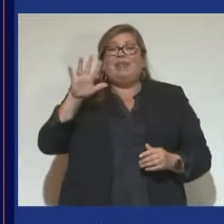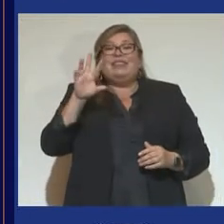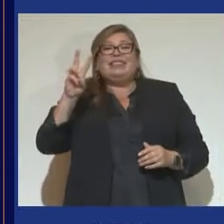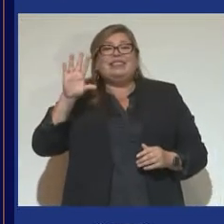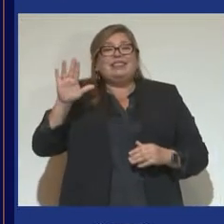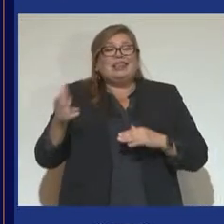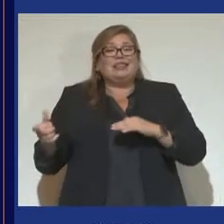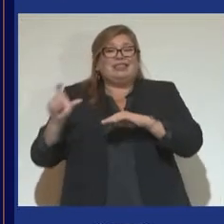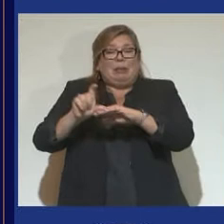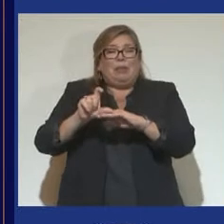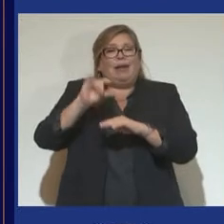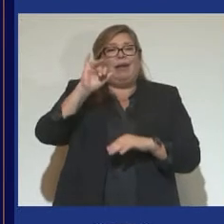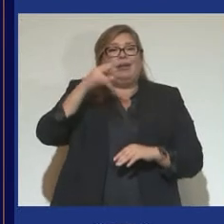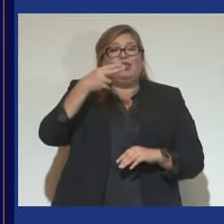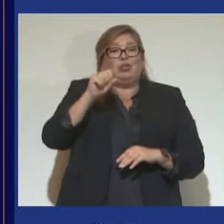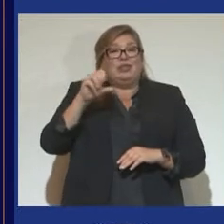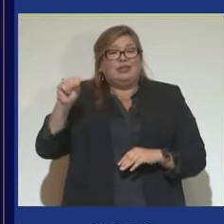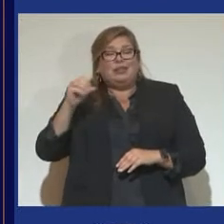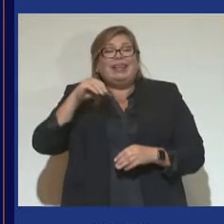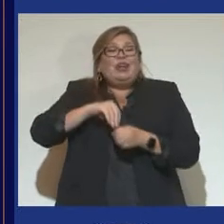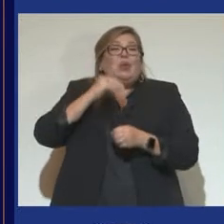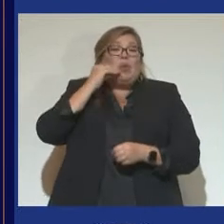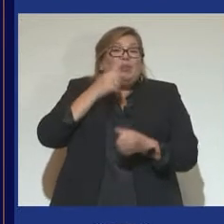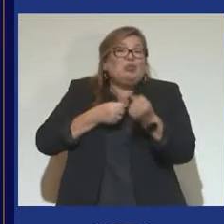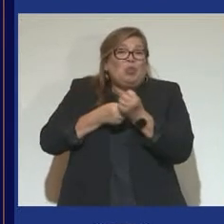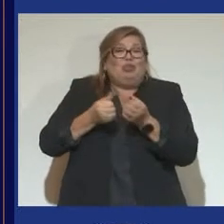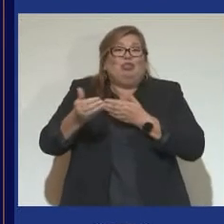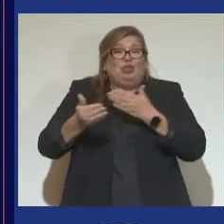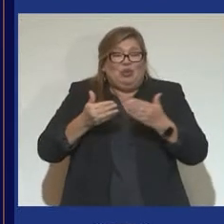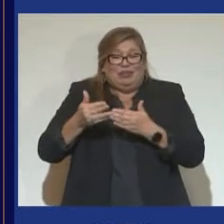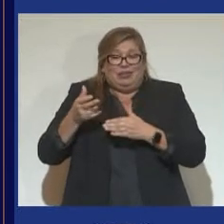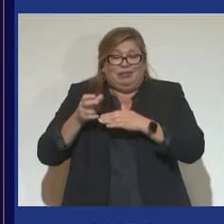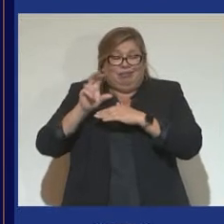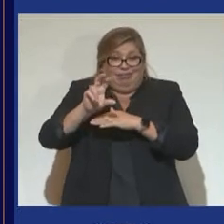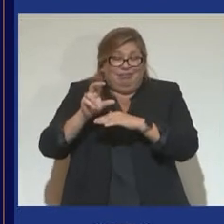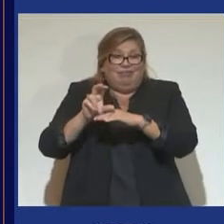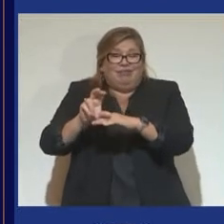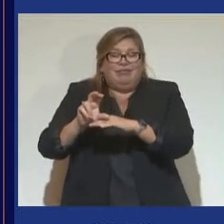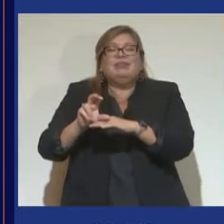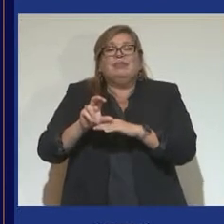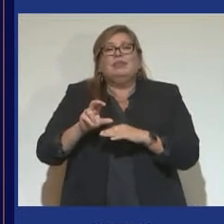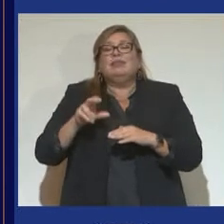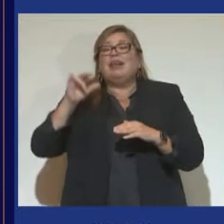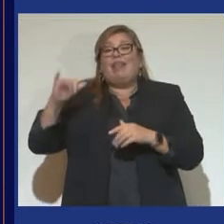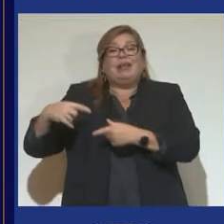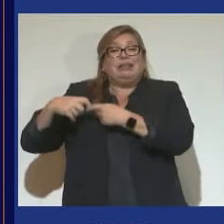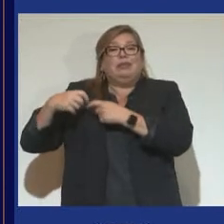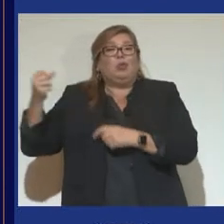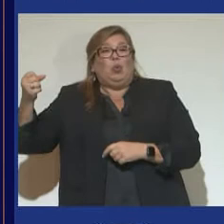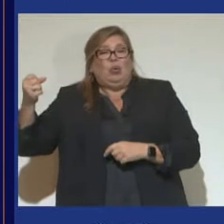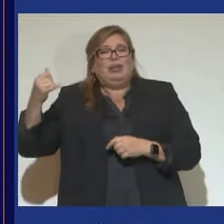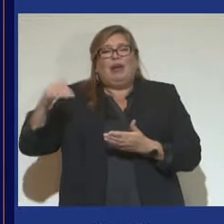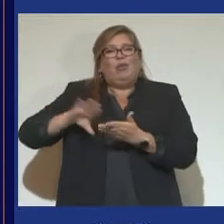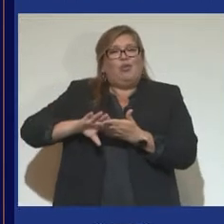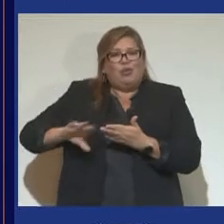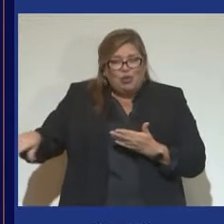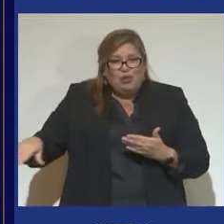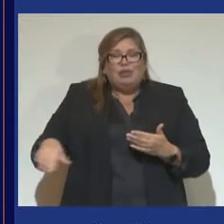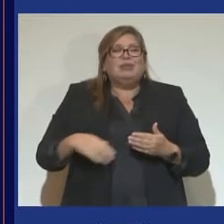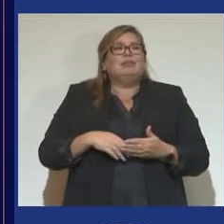por el propuesta de ley 56 creó pagos suplementales a los pagos de